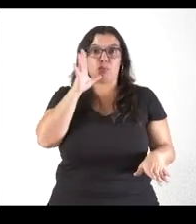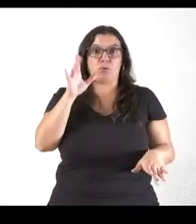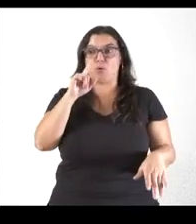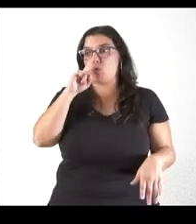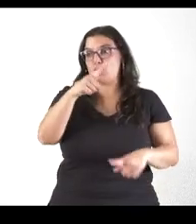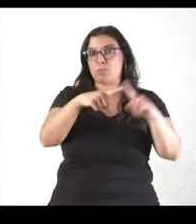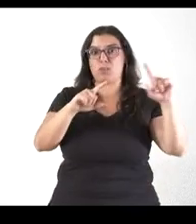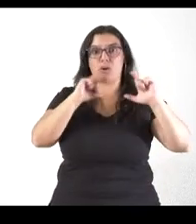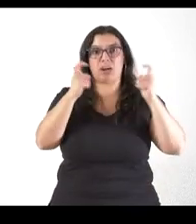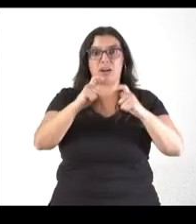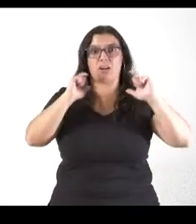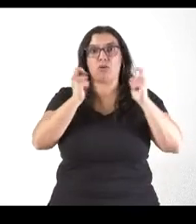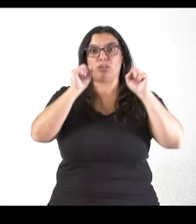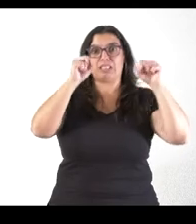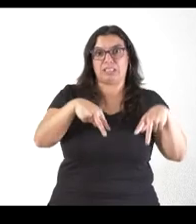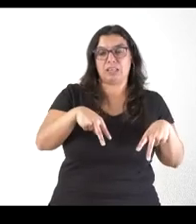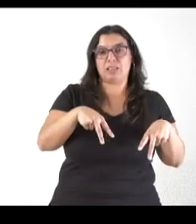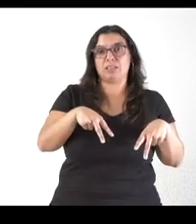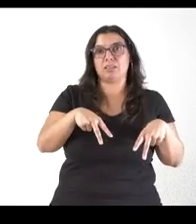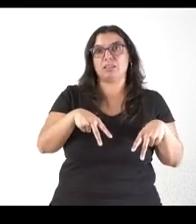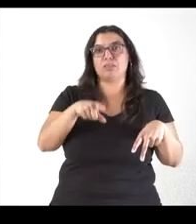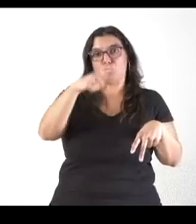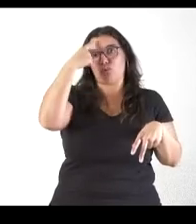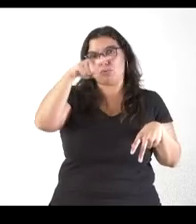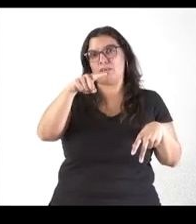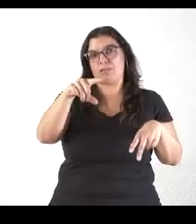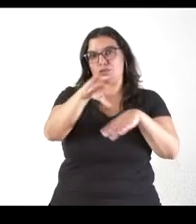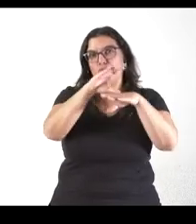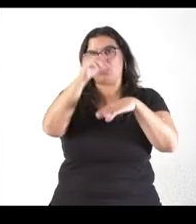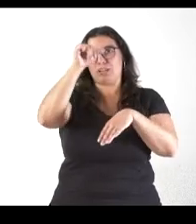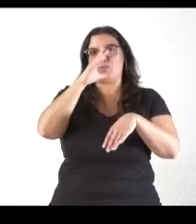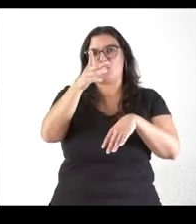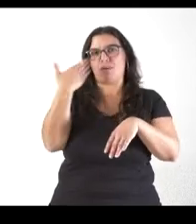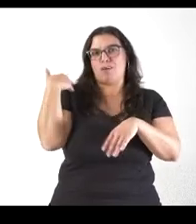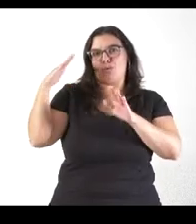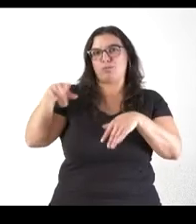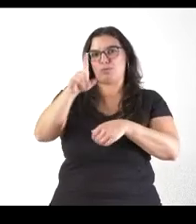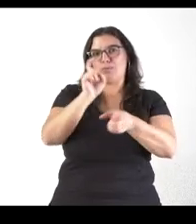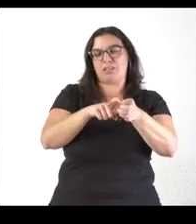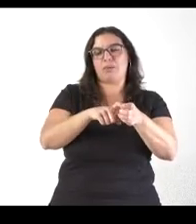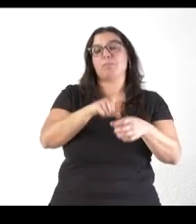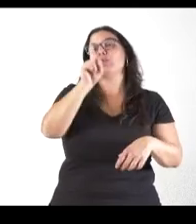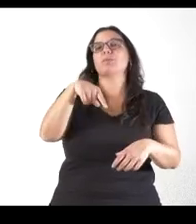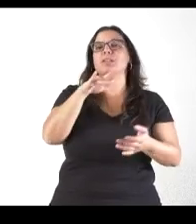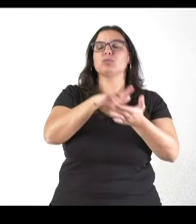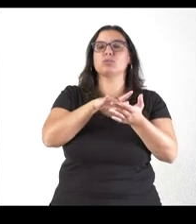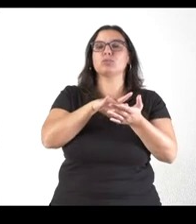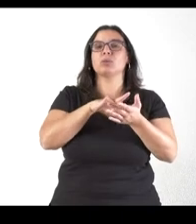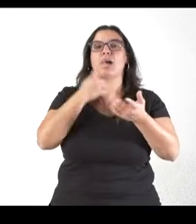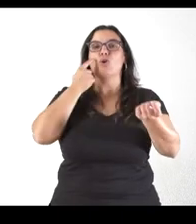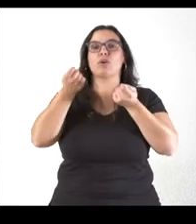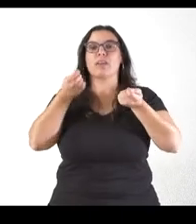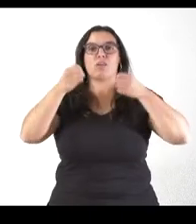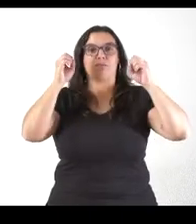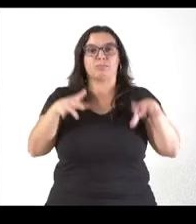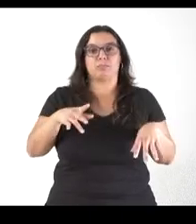último año y medio lo sabe el consejero porque participó en las últimas reuniones también se ha producido la dimisión de la coordinadora y